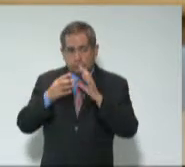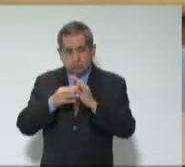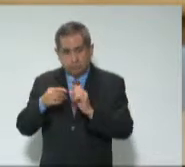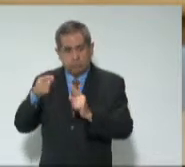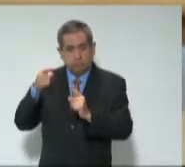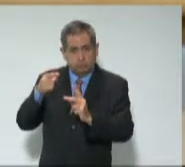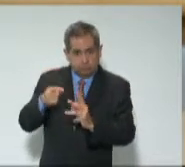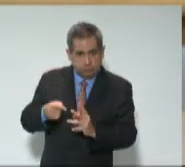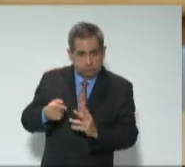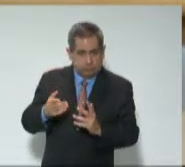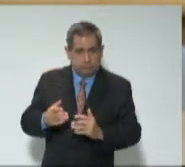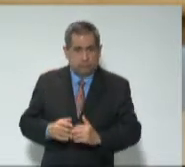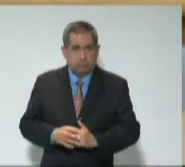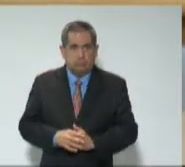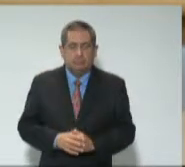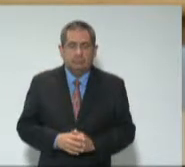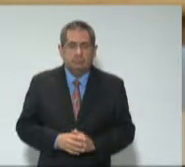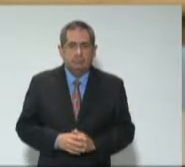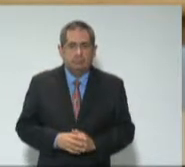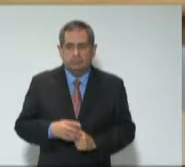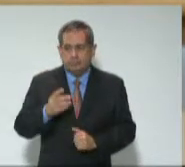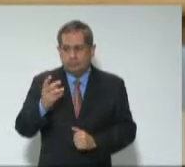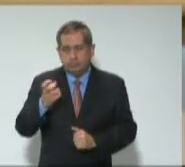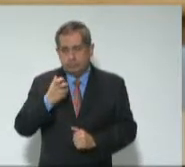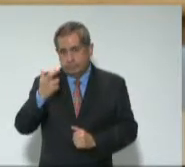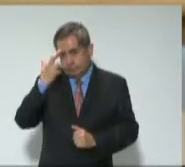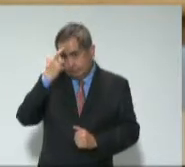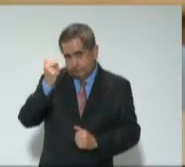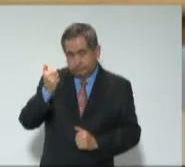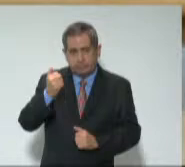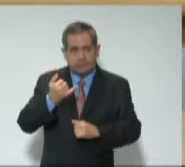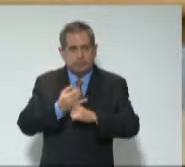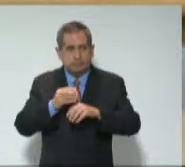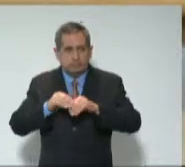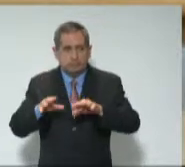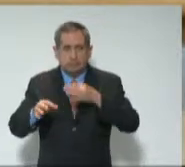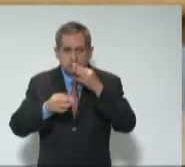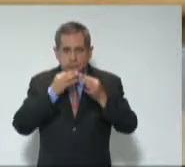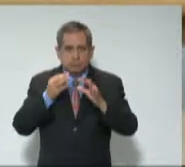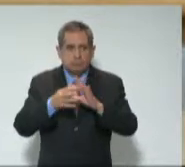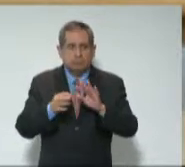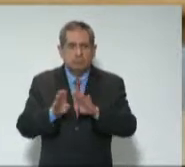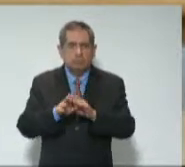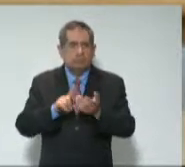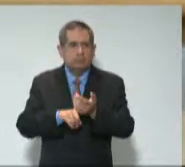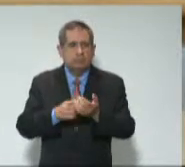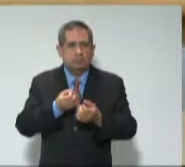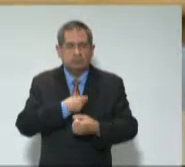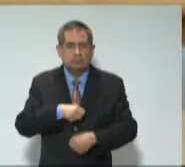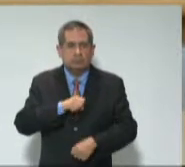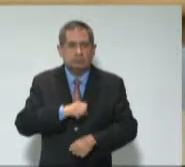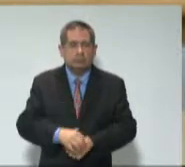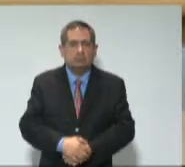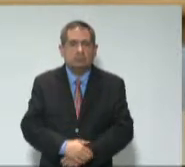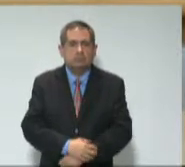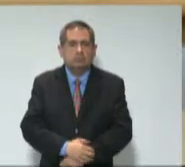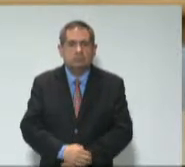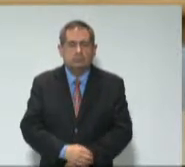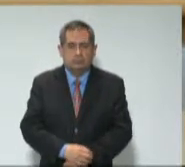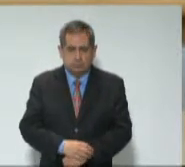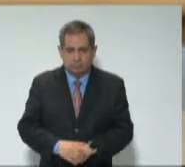pandemia como el que estamos por esta razón la información alrededor de la salud pública tiene que ser